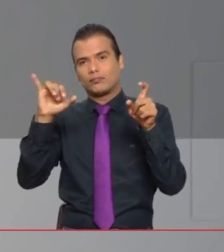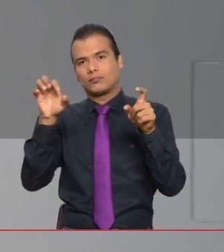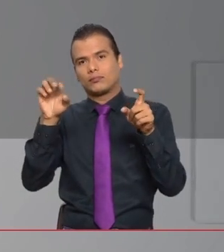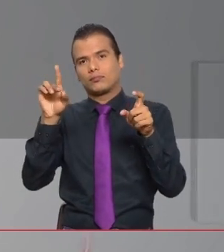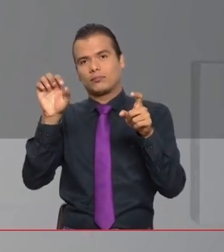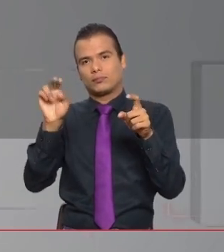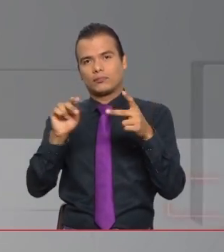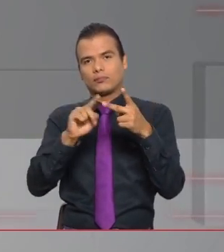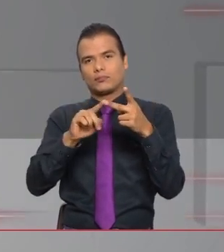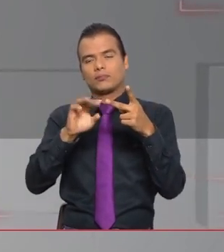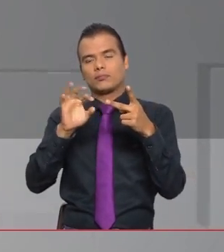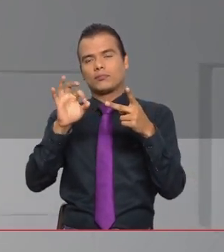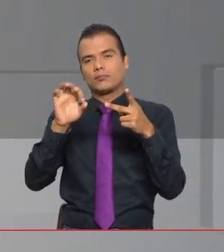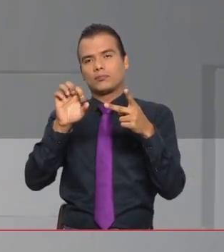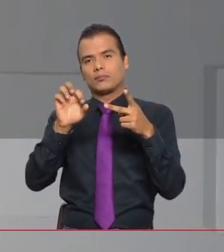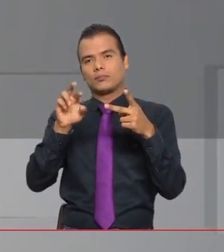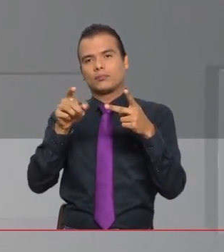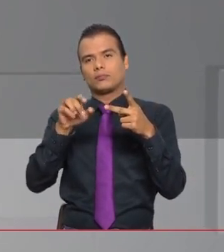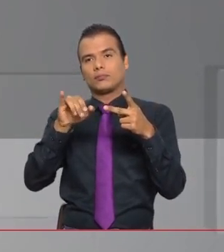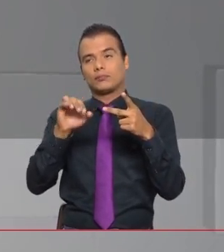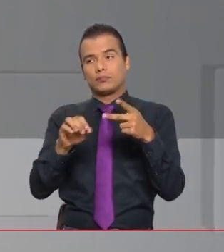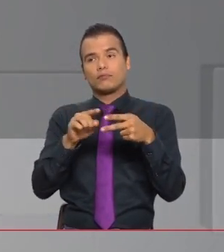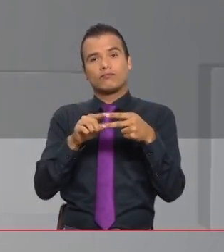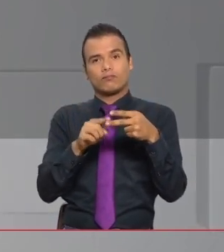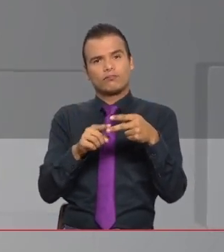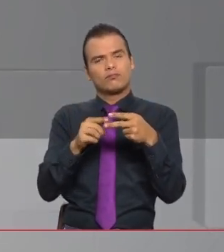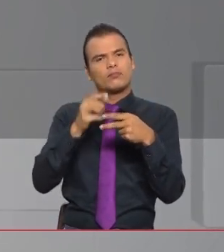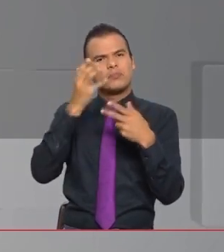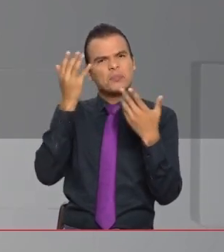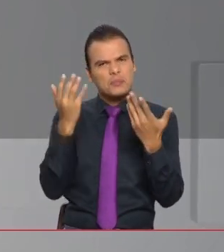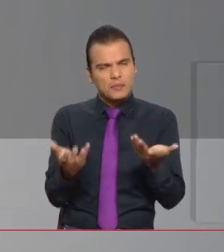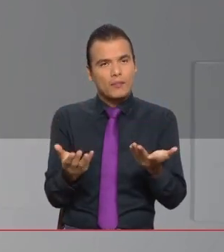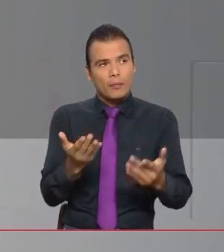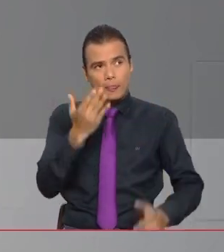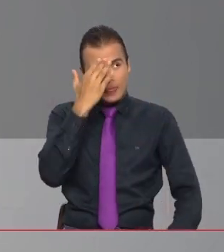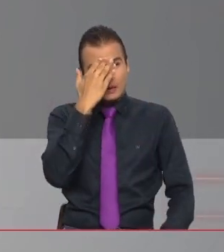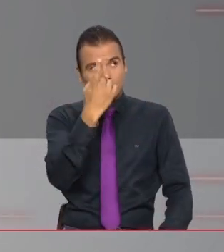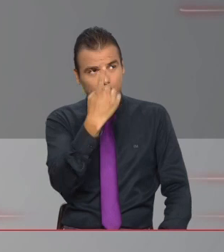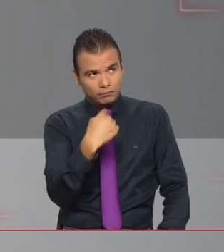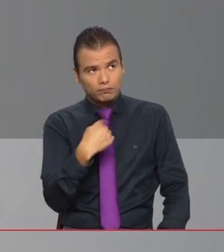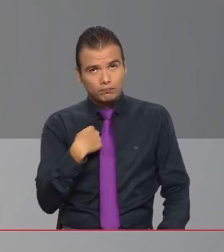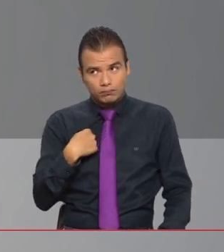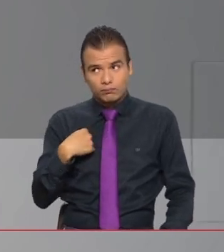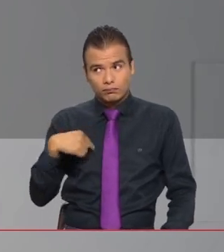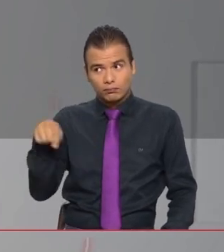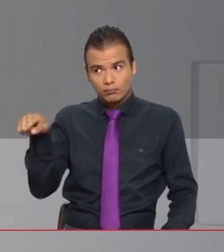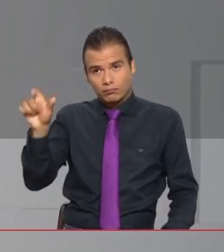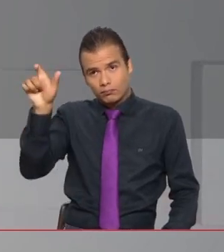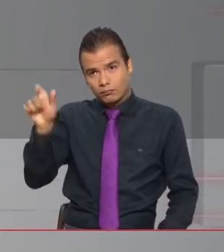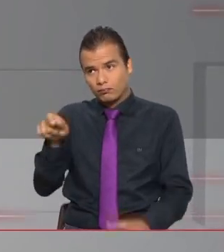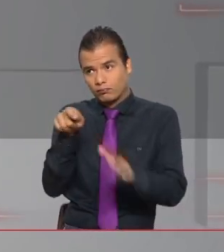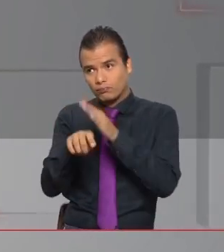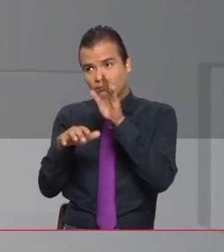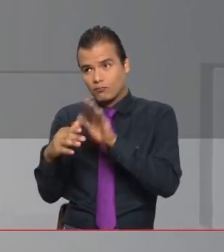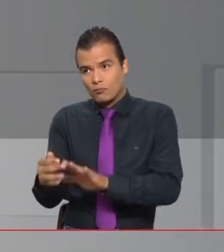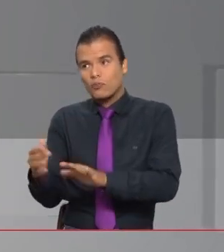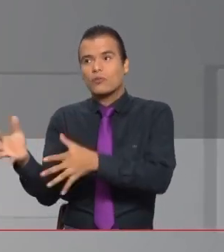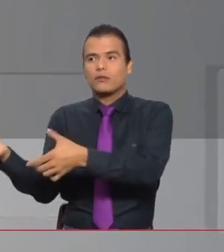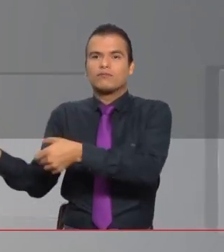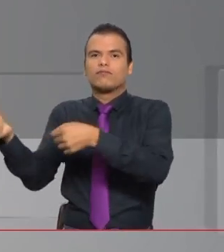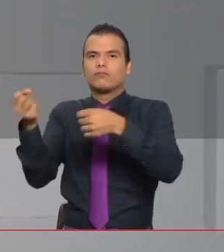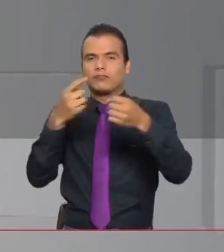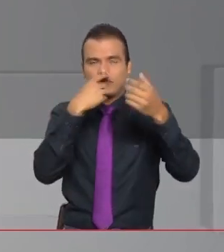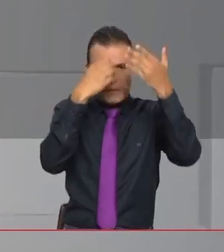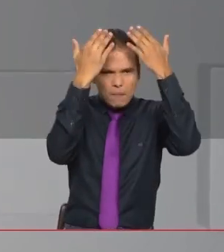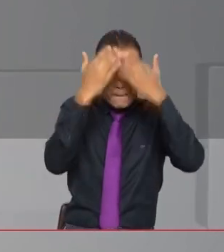Giraldo con la labor encomendada de ser quienes ocultaran la evidencia de la ocurrencia